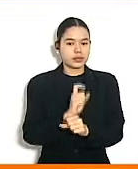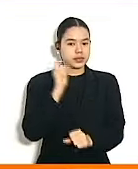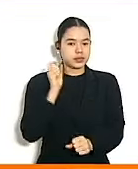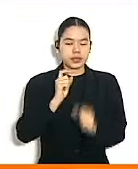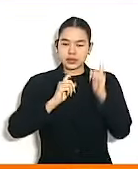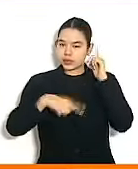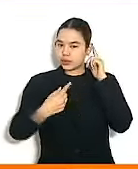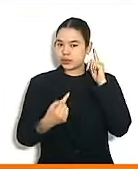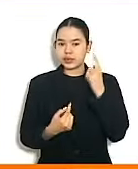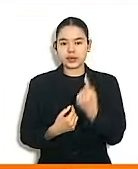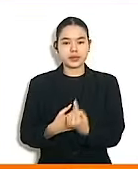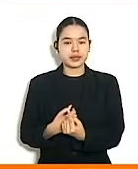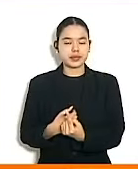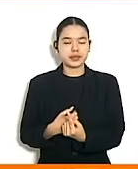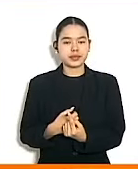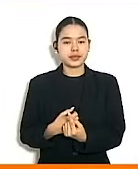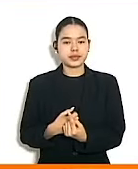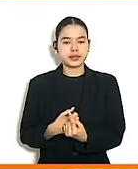en diaria y este es